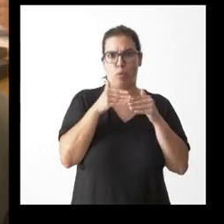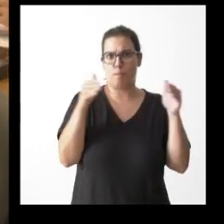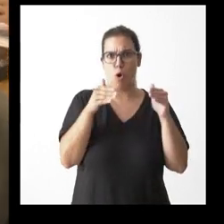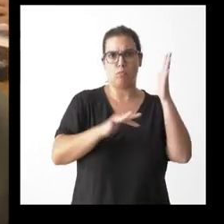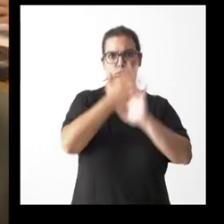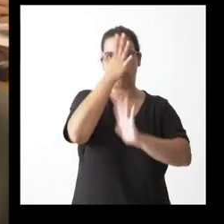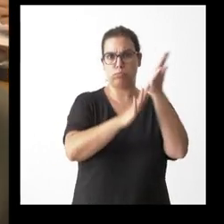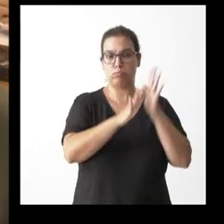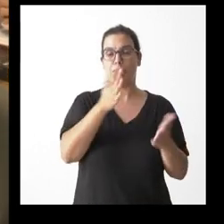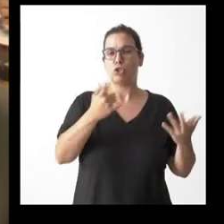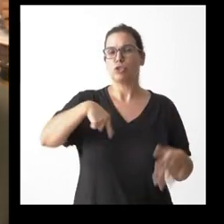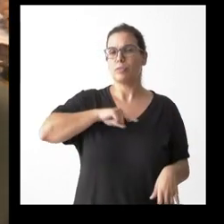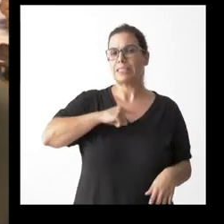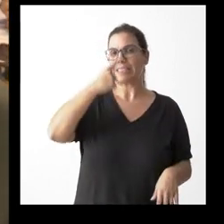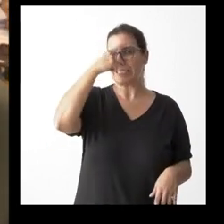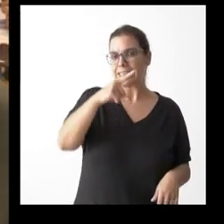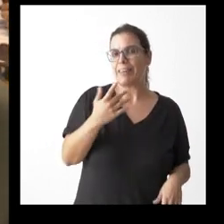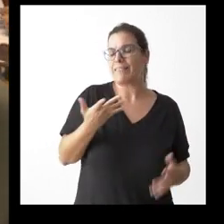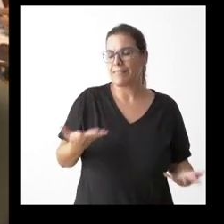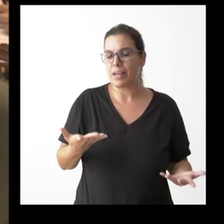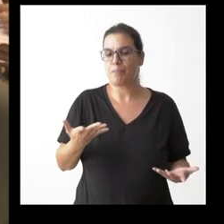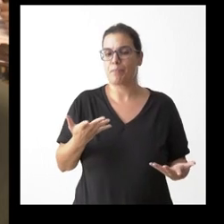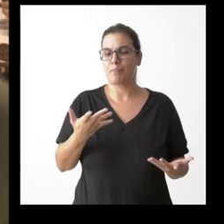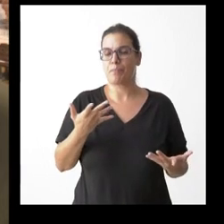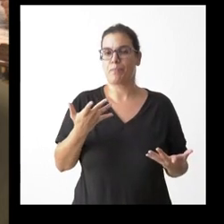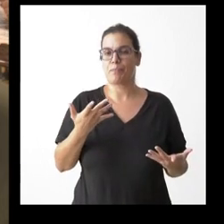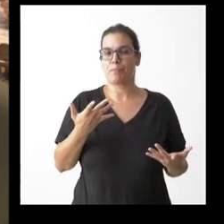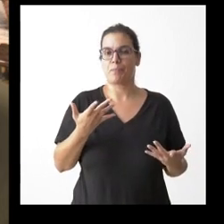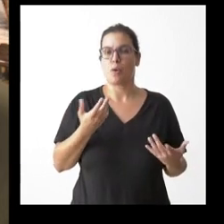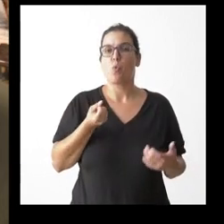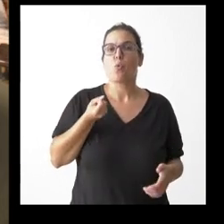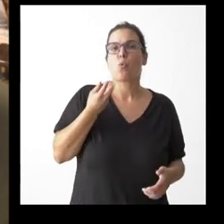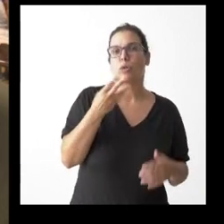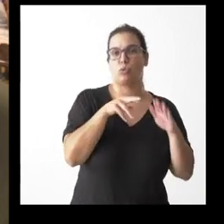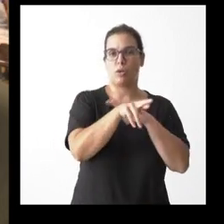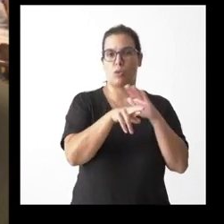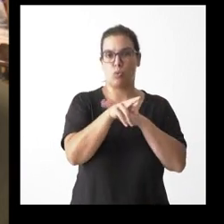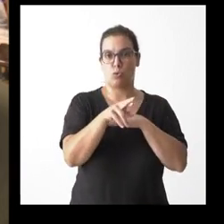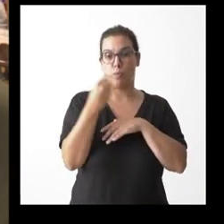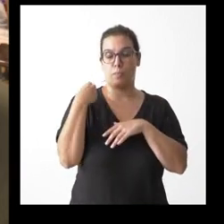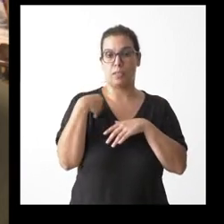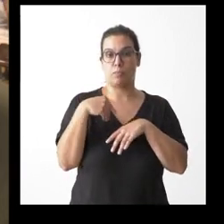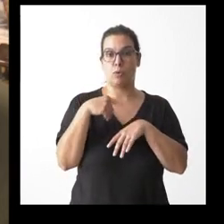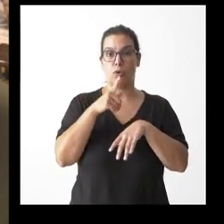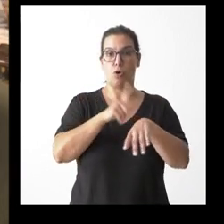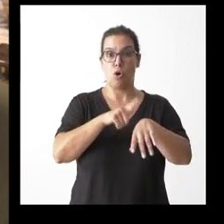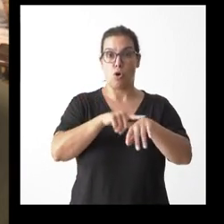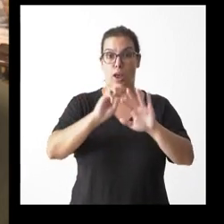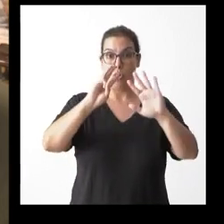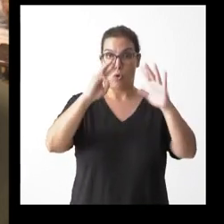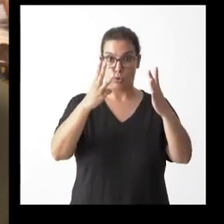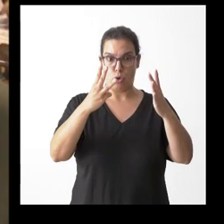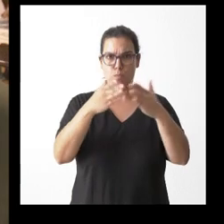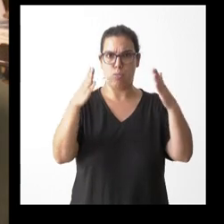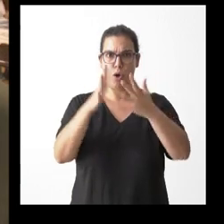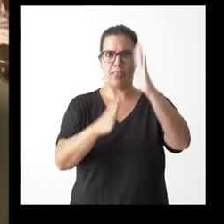lo que nos gustaría saber es la relación y tipo de medios que había antes de las 8 horas, que es cuando se